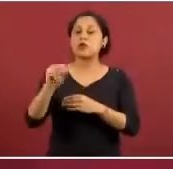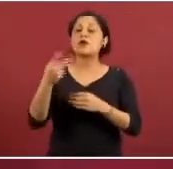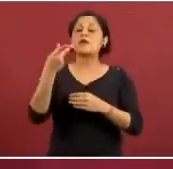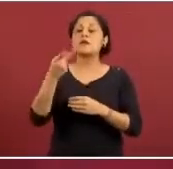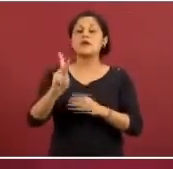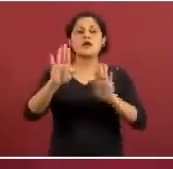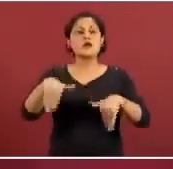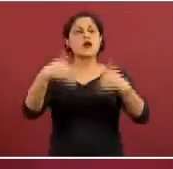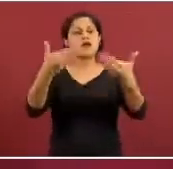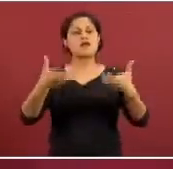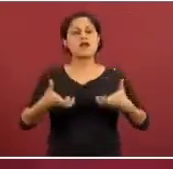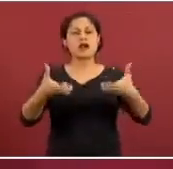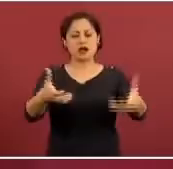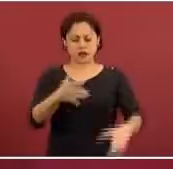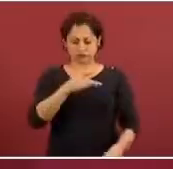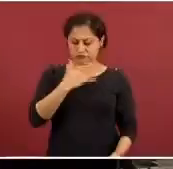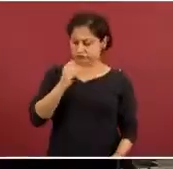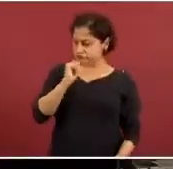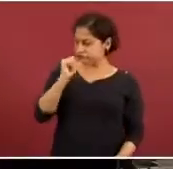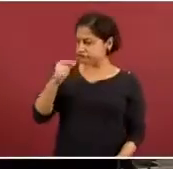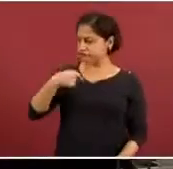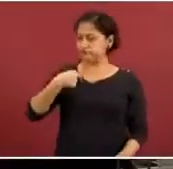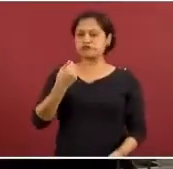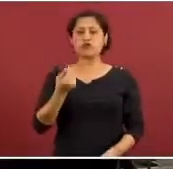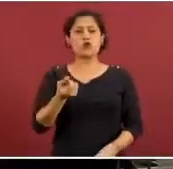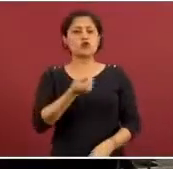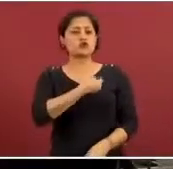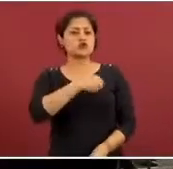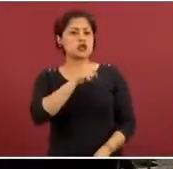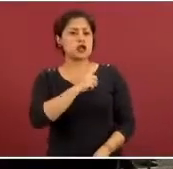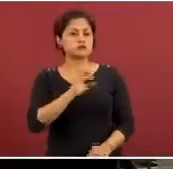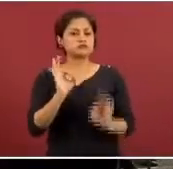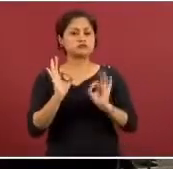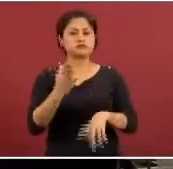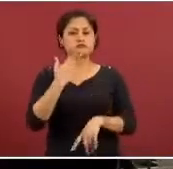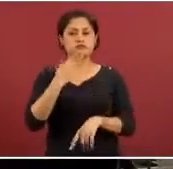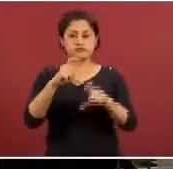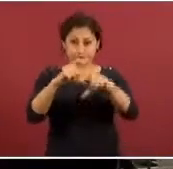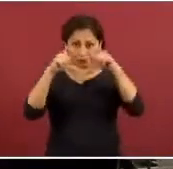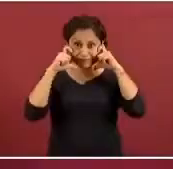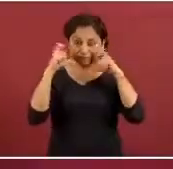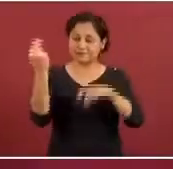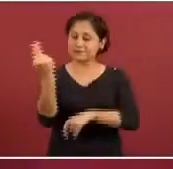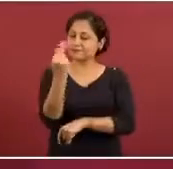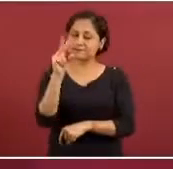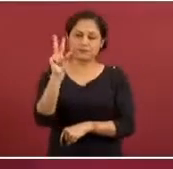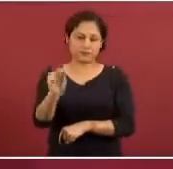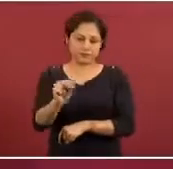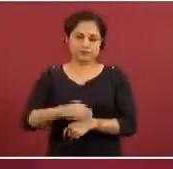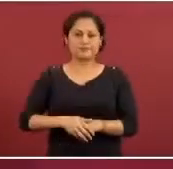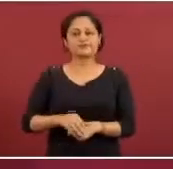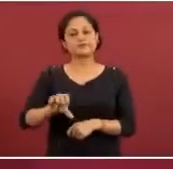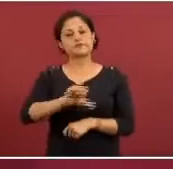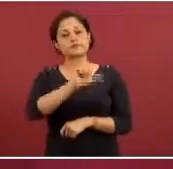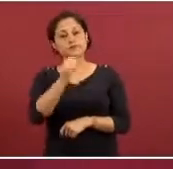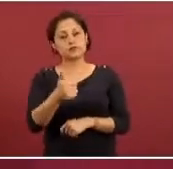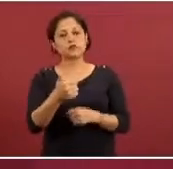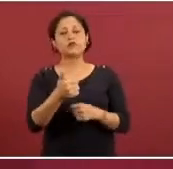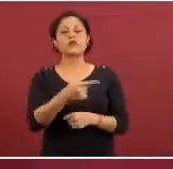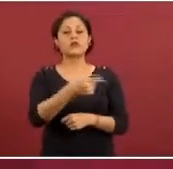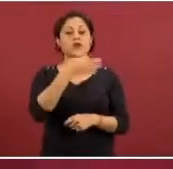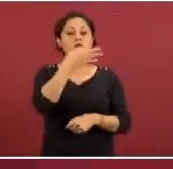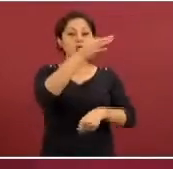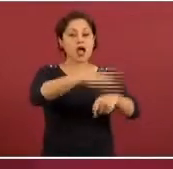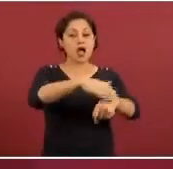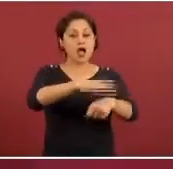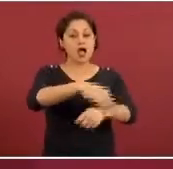necesario salir enfermo. Finalmente, a la sociedad quisiera reiterarle que la principal medida de protección contra